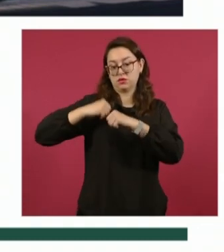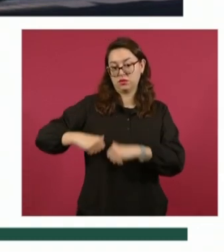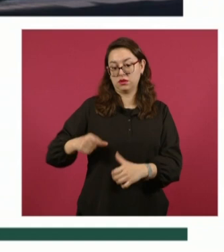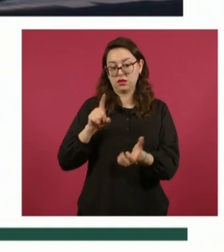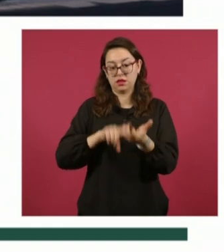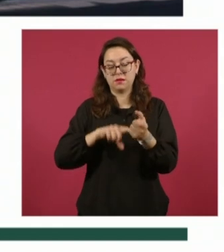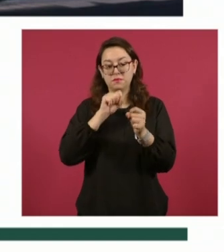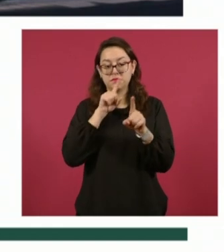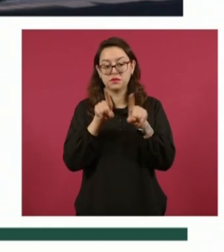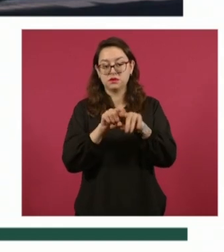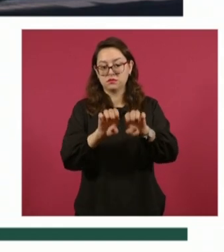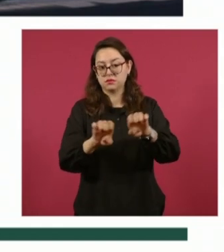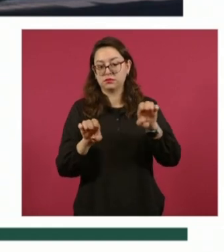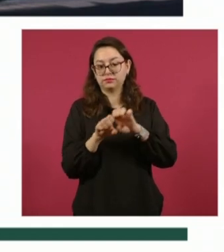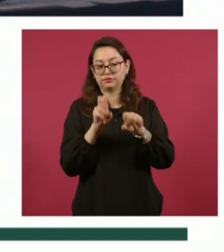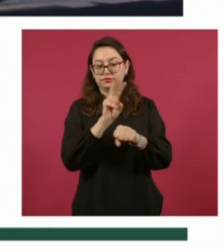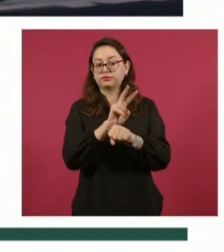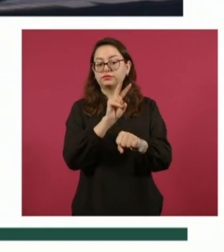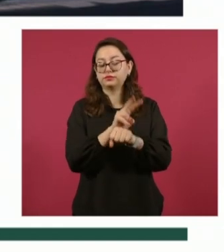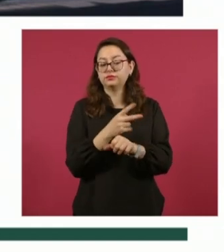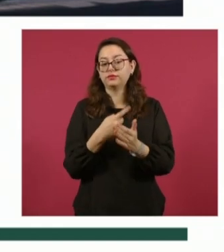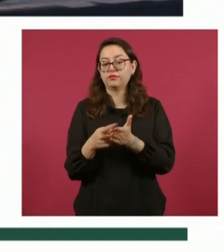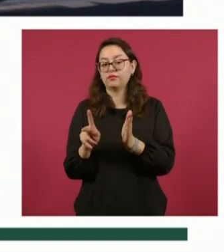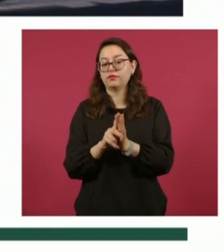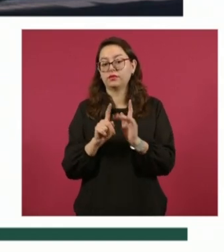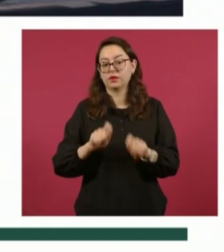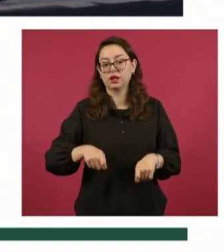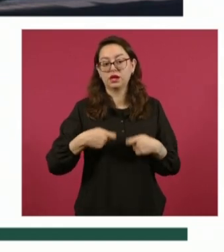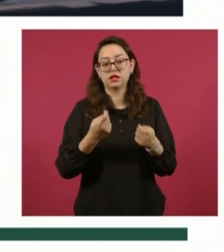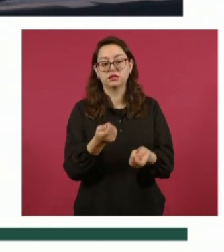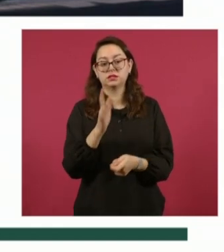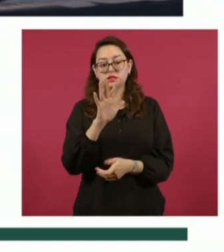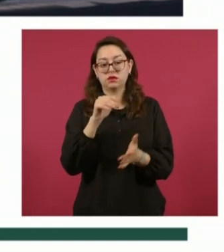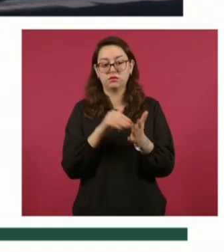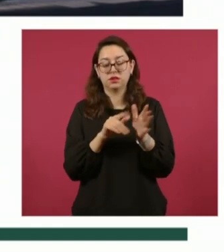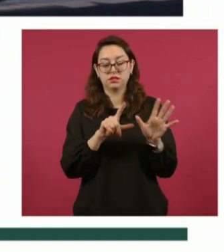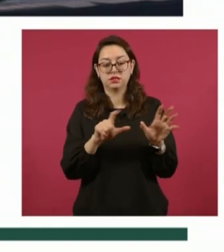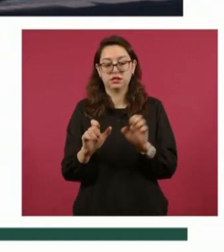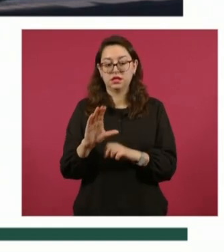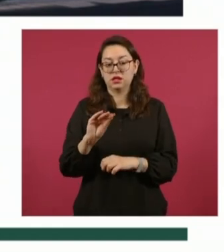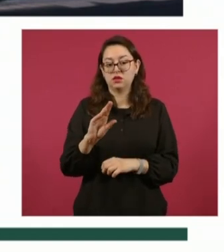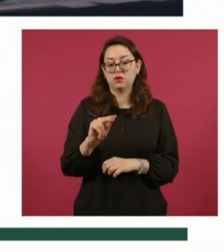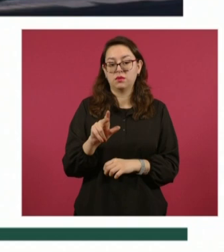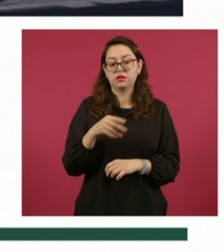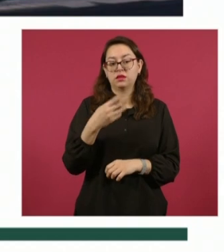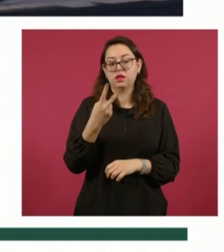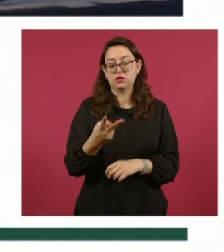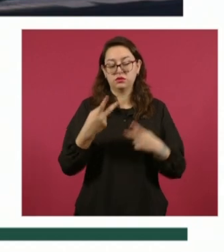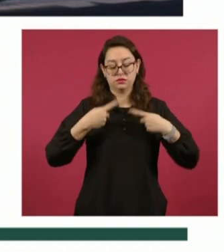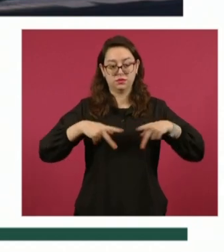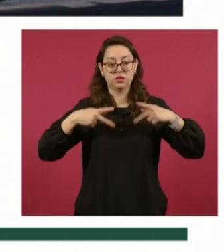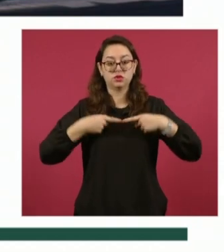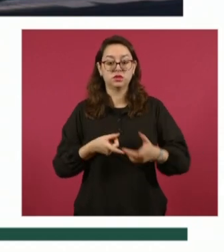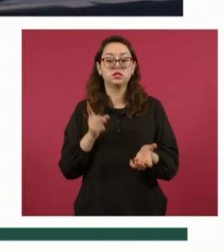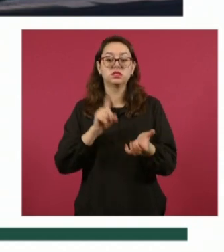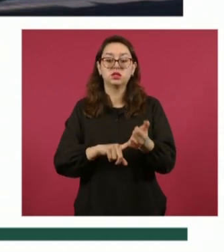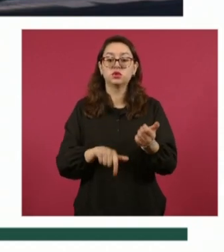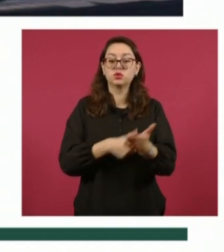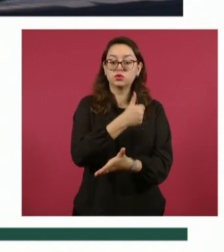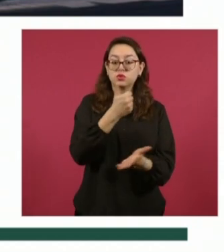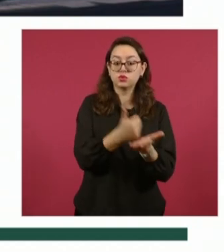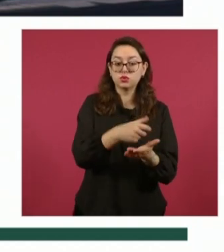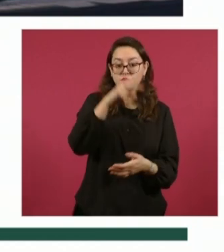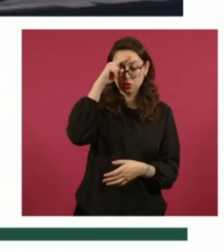tenemos un avance importante en la basificación de 5,792 personas aquí en la Ciudad de México. Este proceso